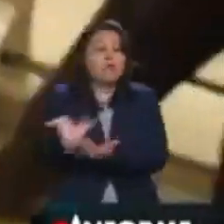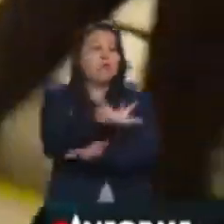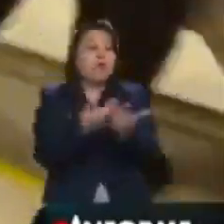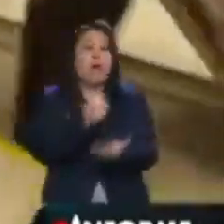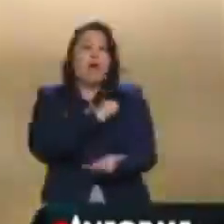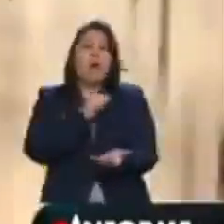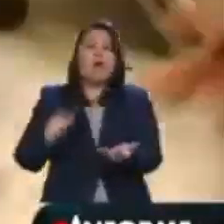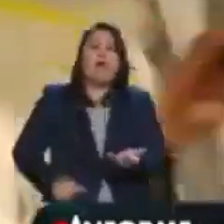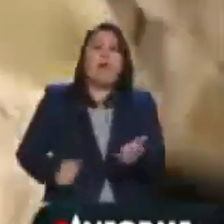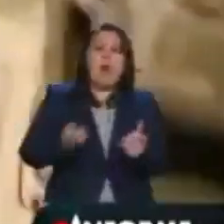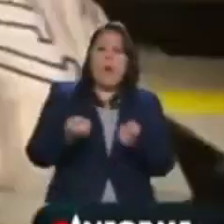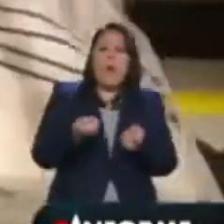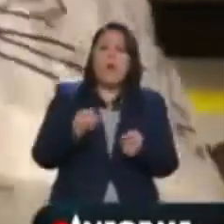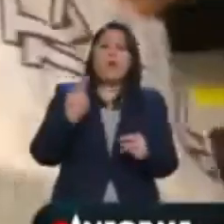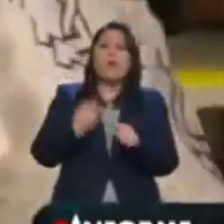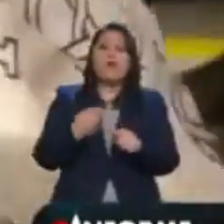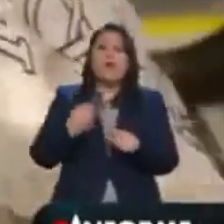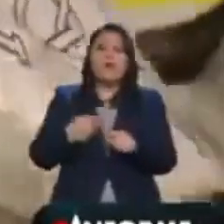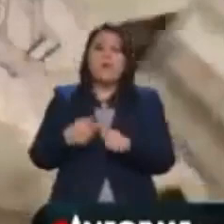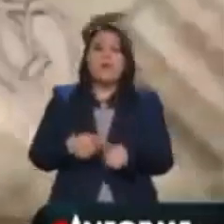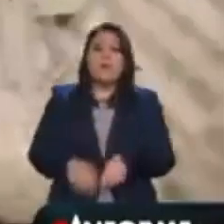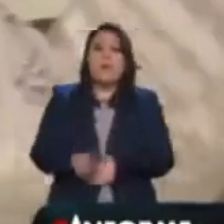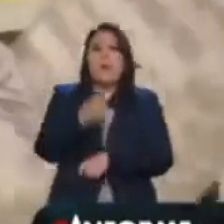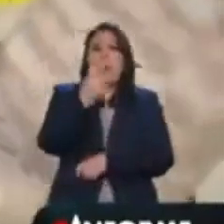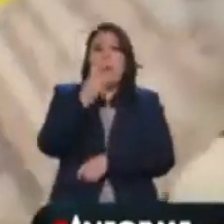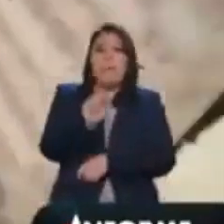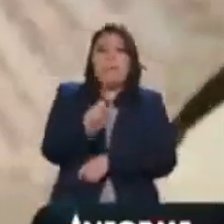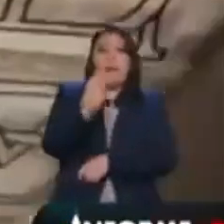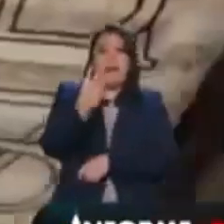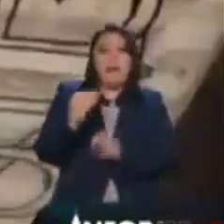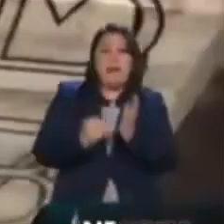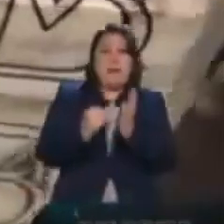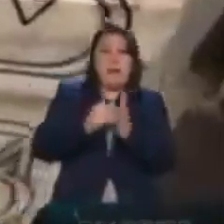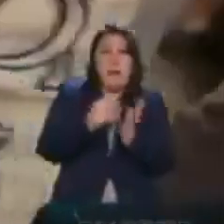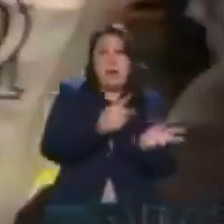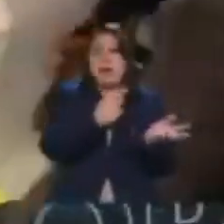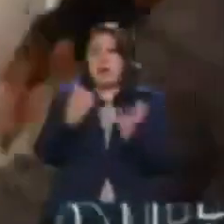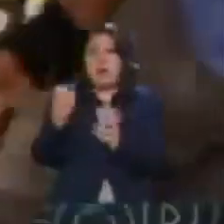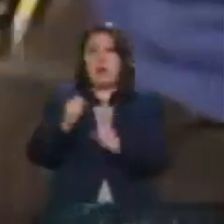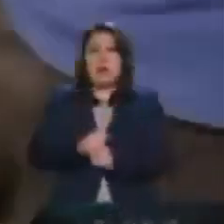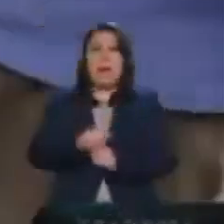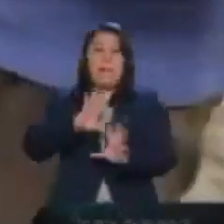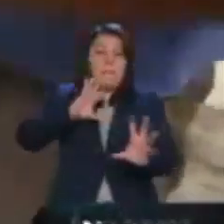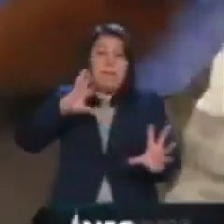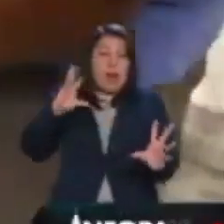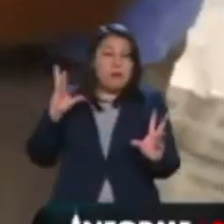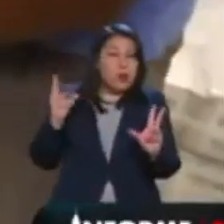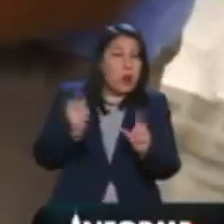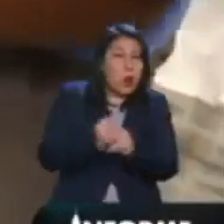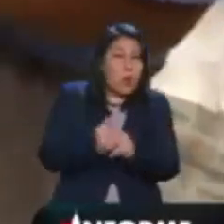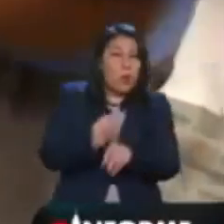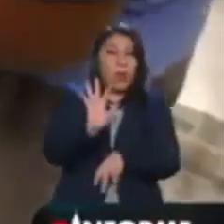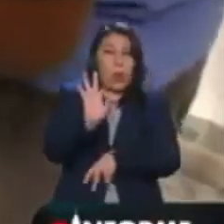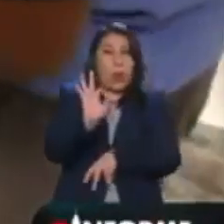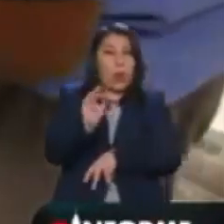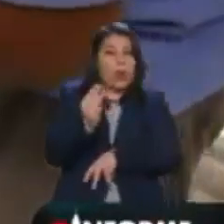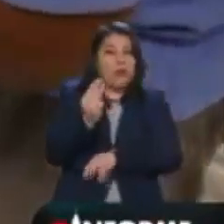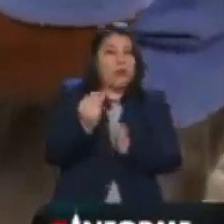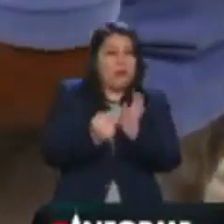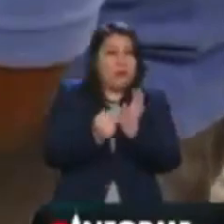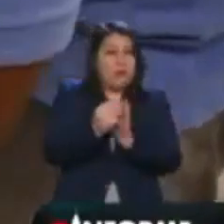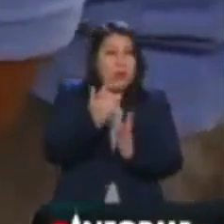39.873.6 millones de pesos. Sin embargo, con el presupuesto modificado, quedó en 40.103.7 millones de